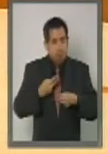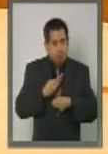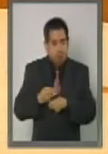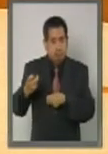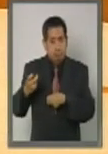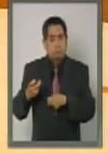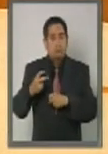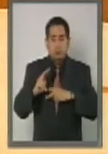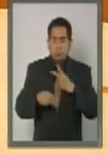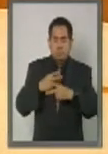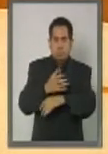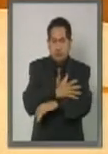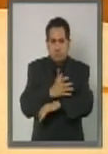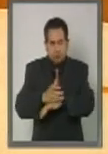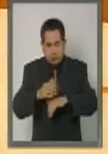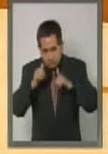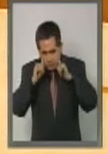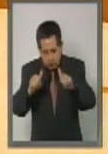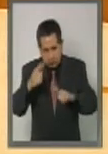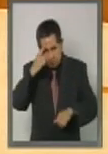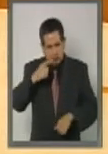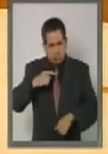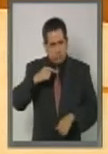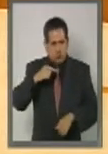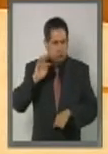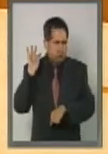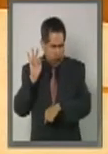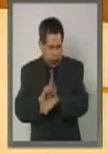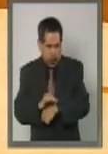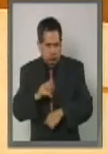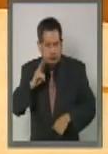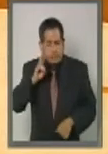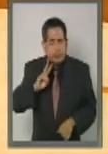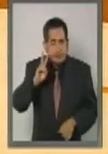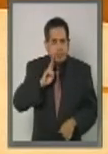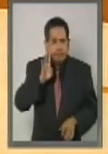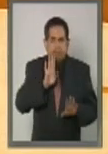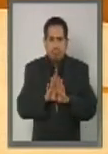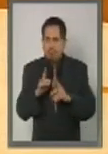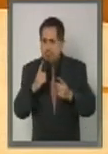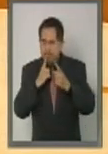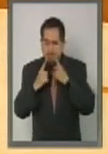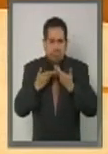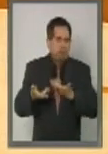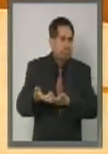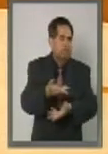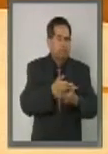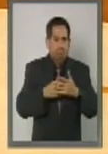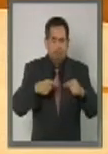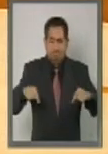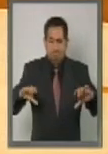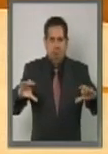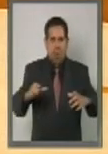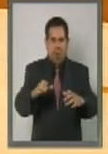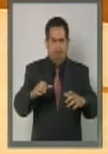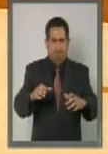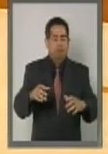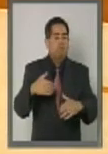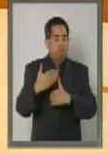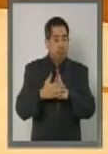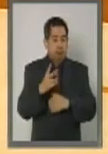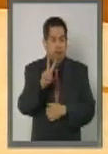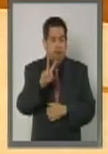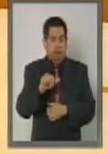como acompañante y como garante en el proceso de diálogo político y de acuerdo político que están por